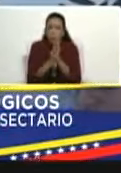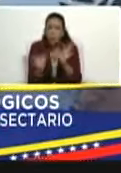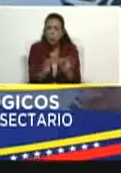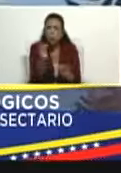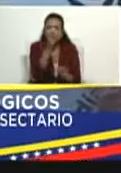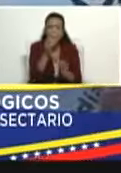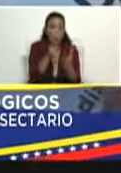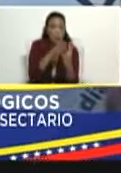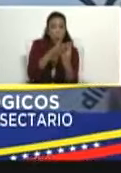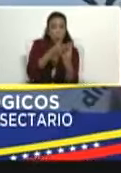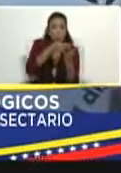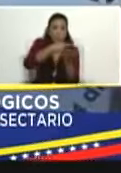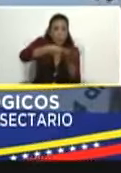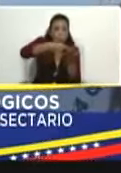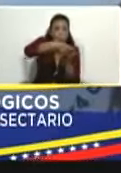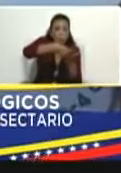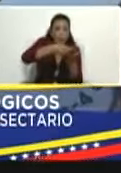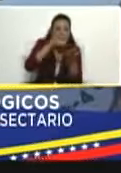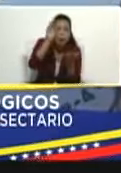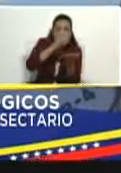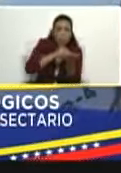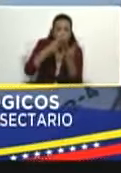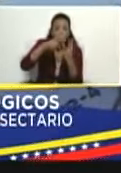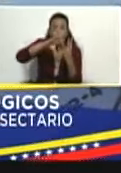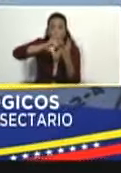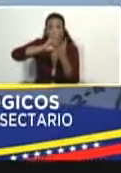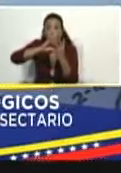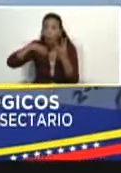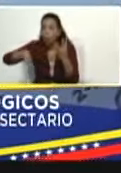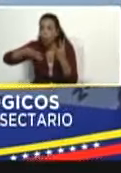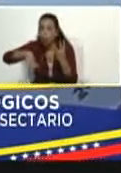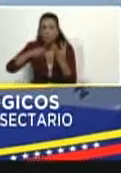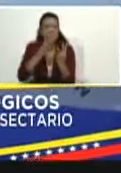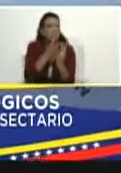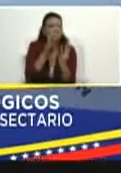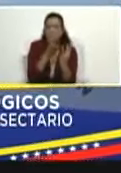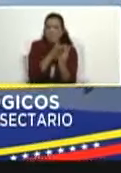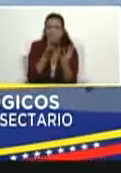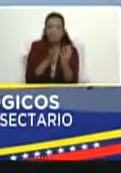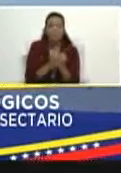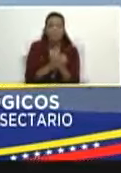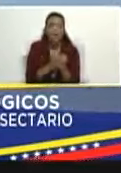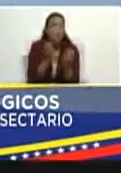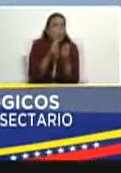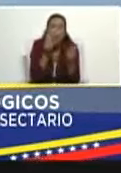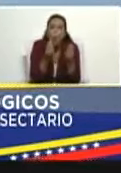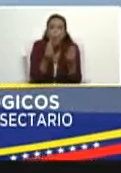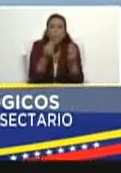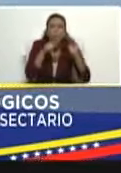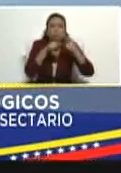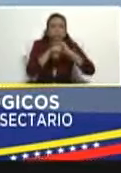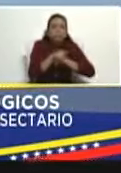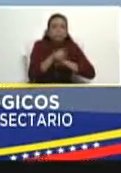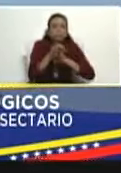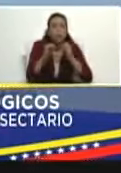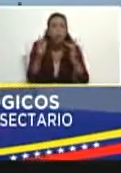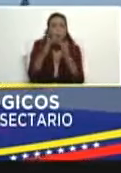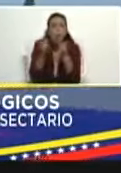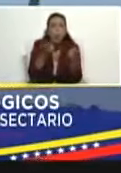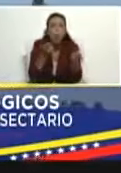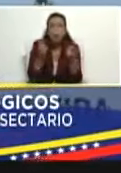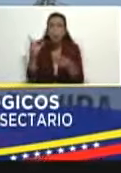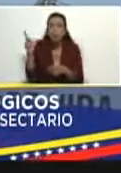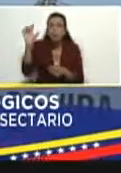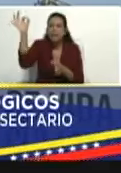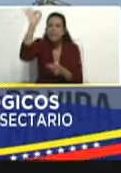formulados, unos con bacterias entomopatógenas y otros con hongos entomopatógenos. Entonces, ¿cómo vamos a entrar al control